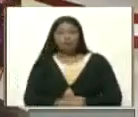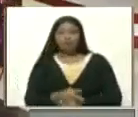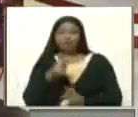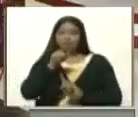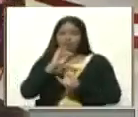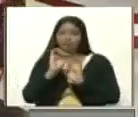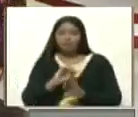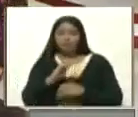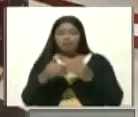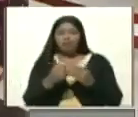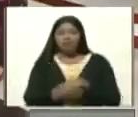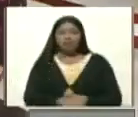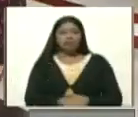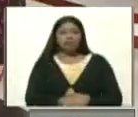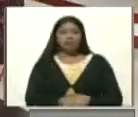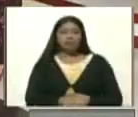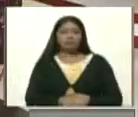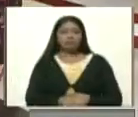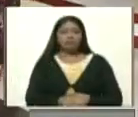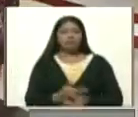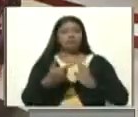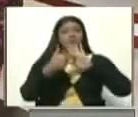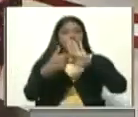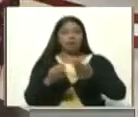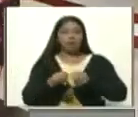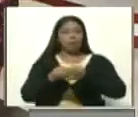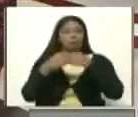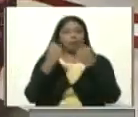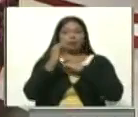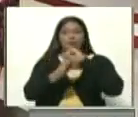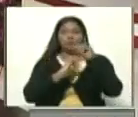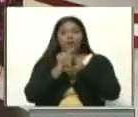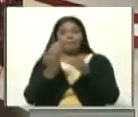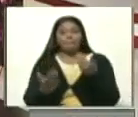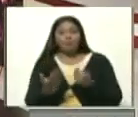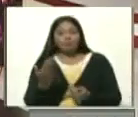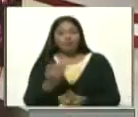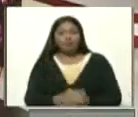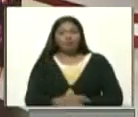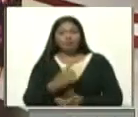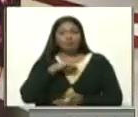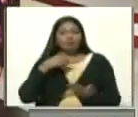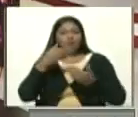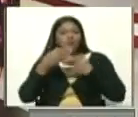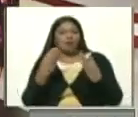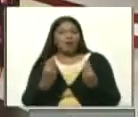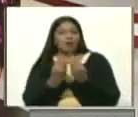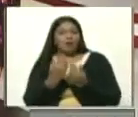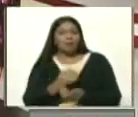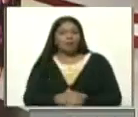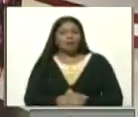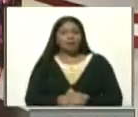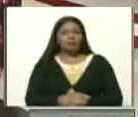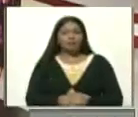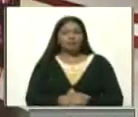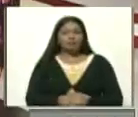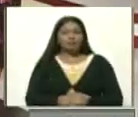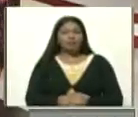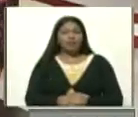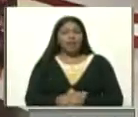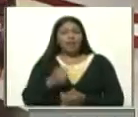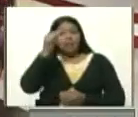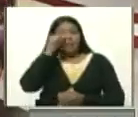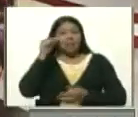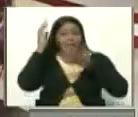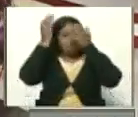también es importante destacar, se han violado medidas internacionales importantísimas, de eso vamos a estar conversando al diplomático Alex Saab. Pero ¿cuáles